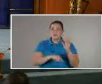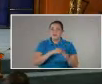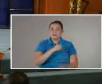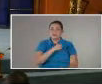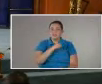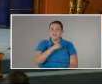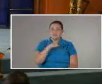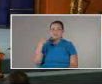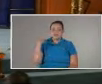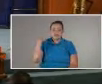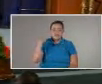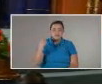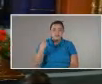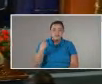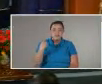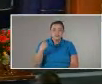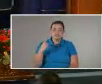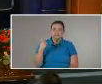un funeral.